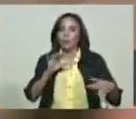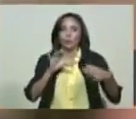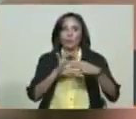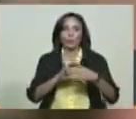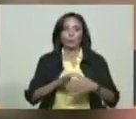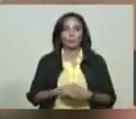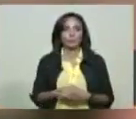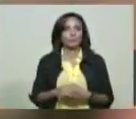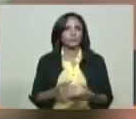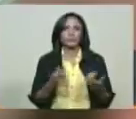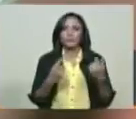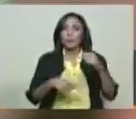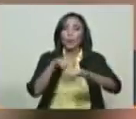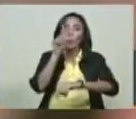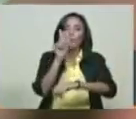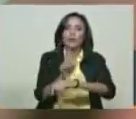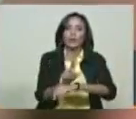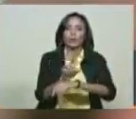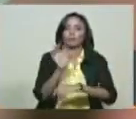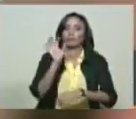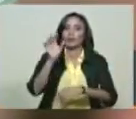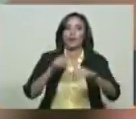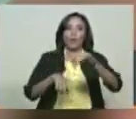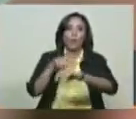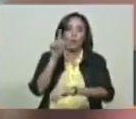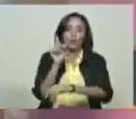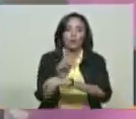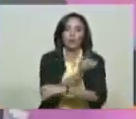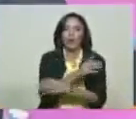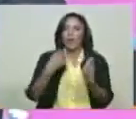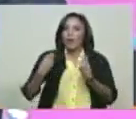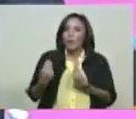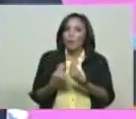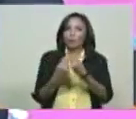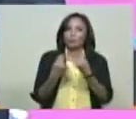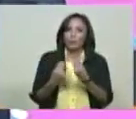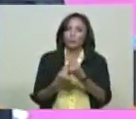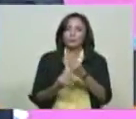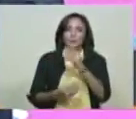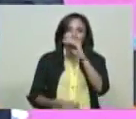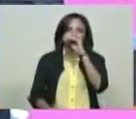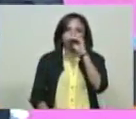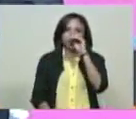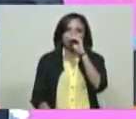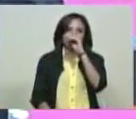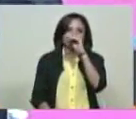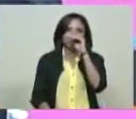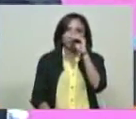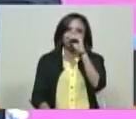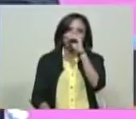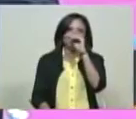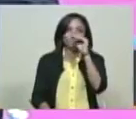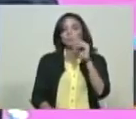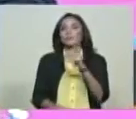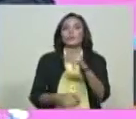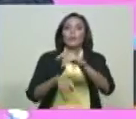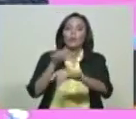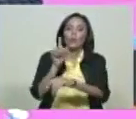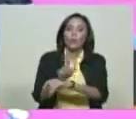unitario unitario hacia adentro del partido unitario